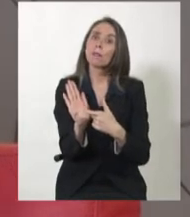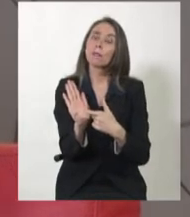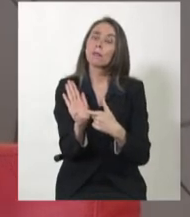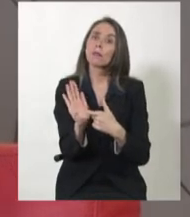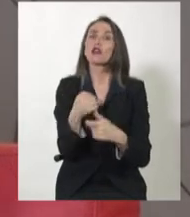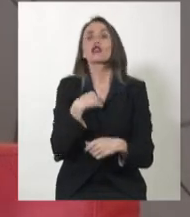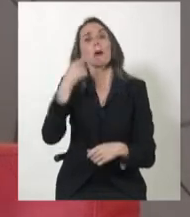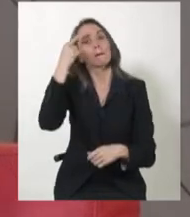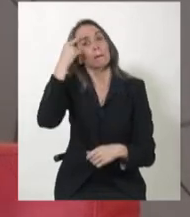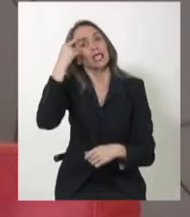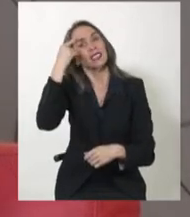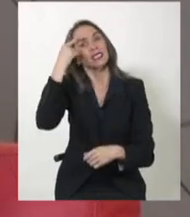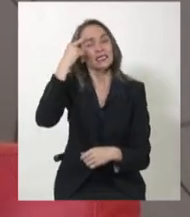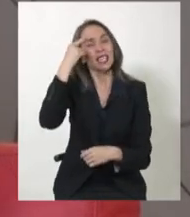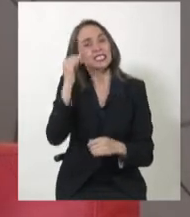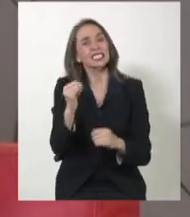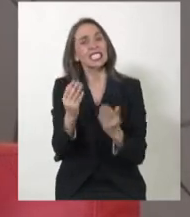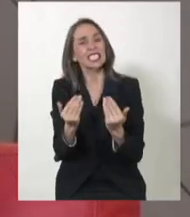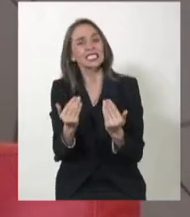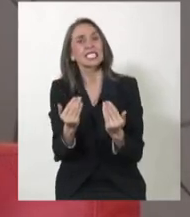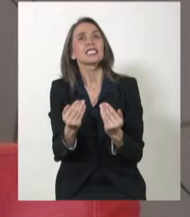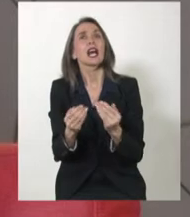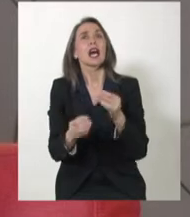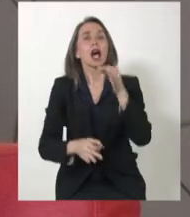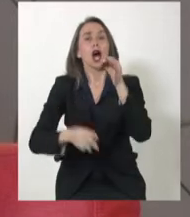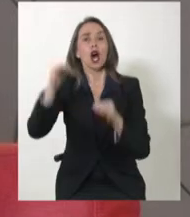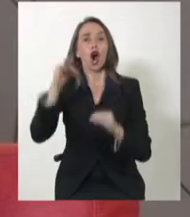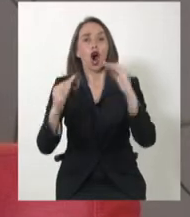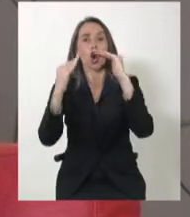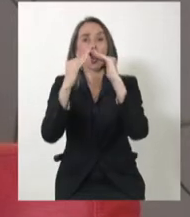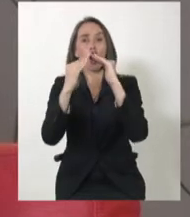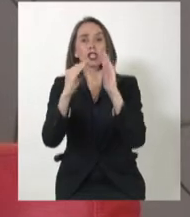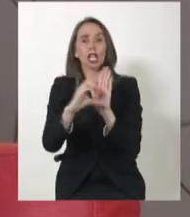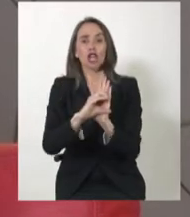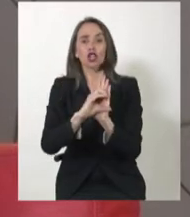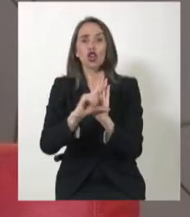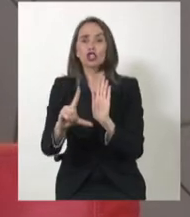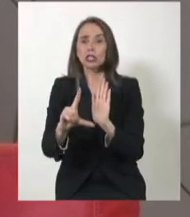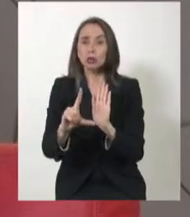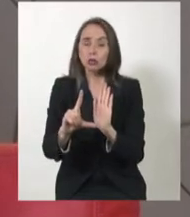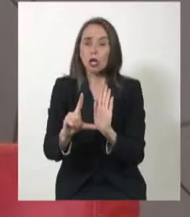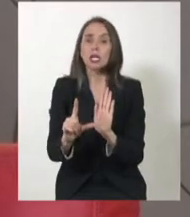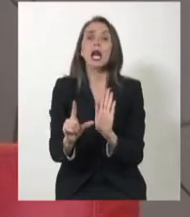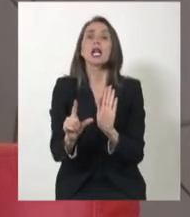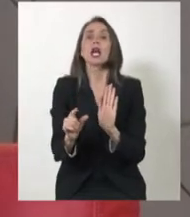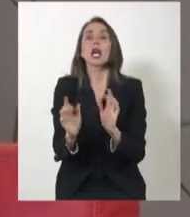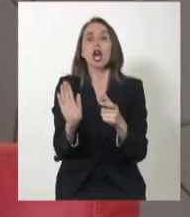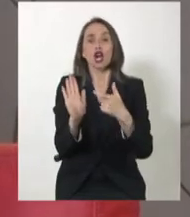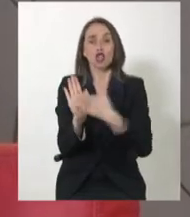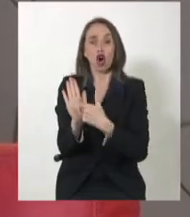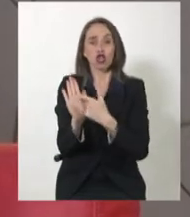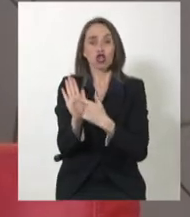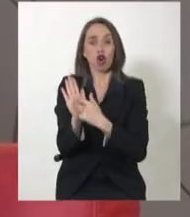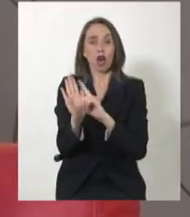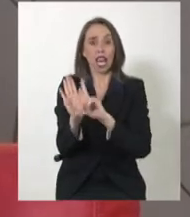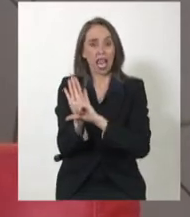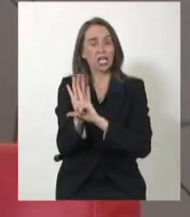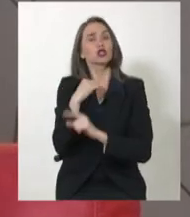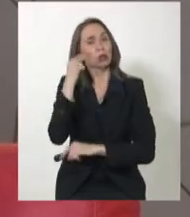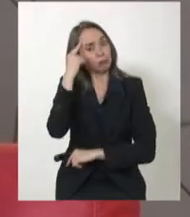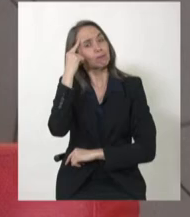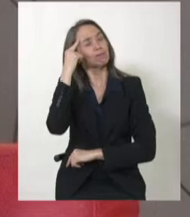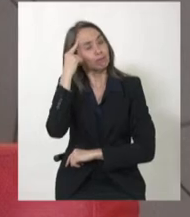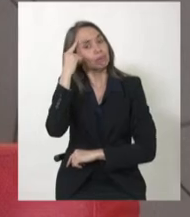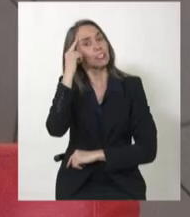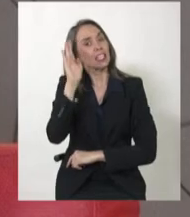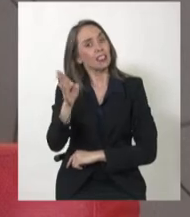yo pensaría bien si es necesario que tengamos una Corte Constitucional. Yo creo que el control de la ley, yo estoy cada vez más convencido que